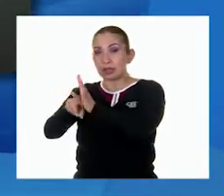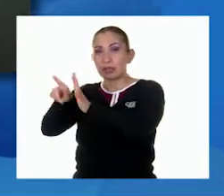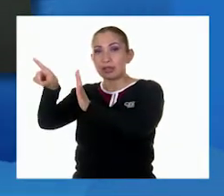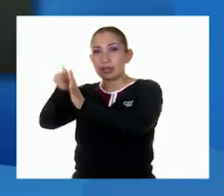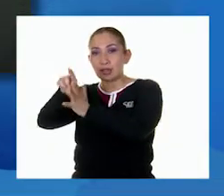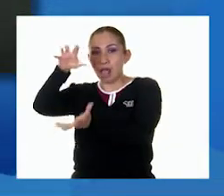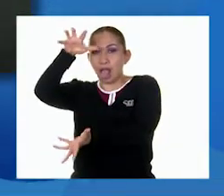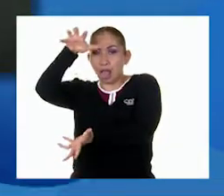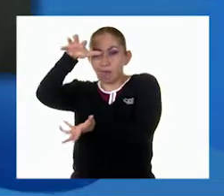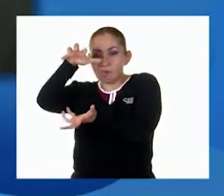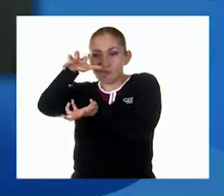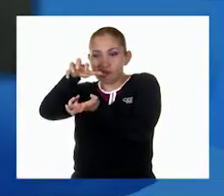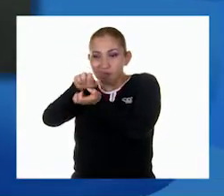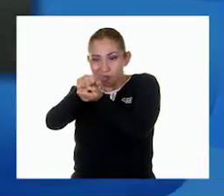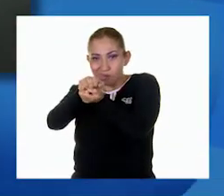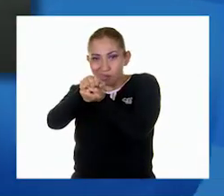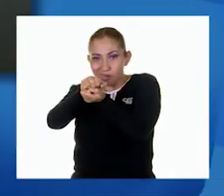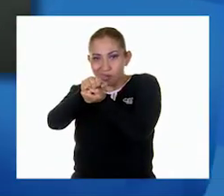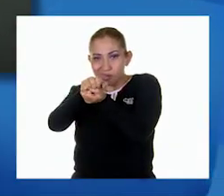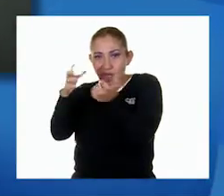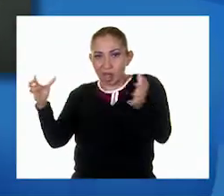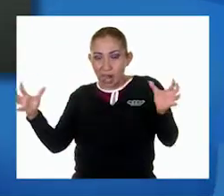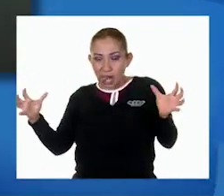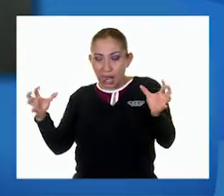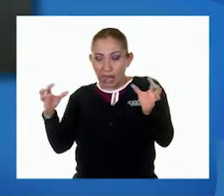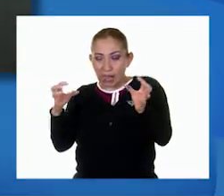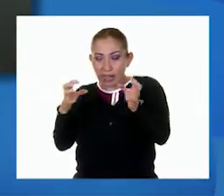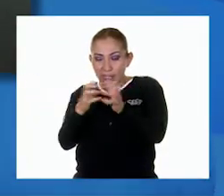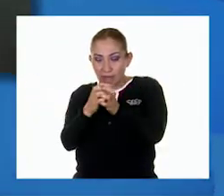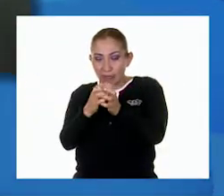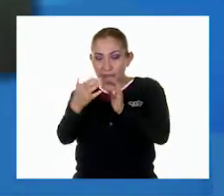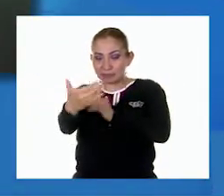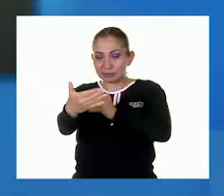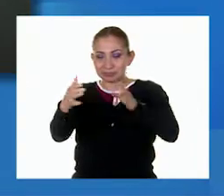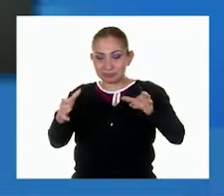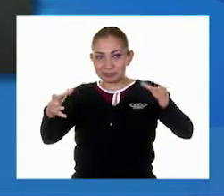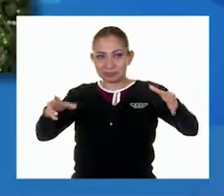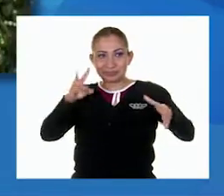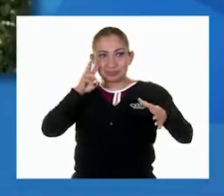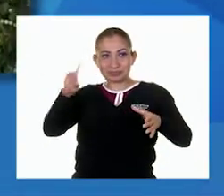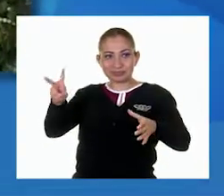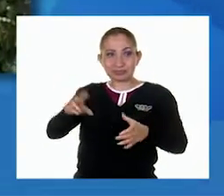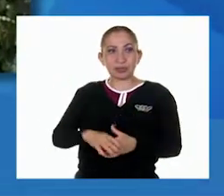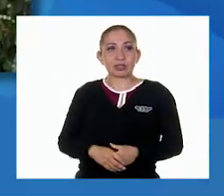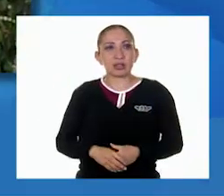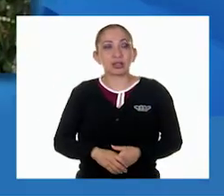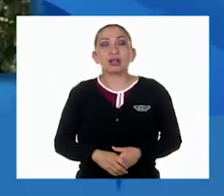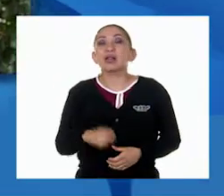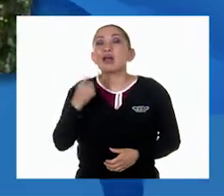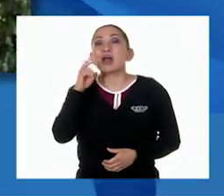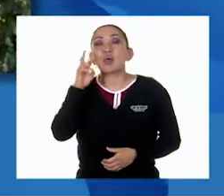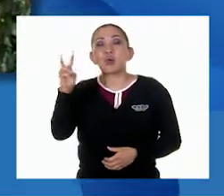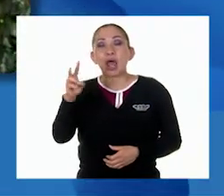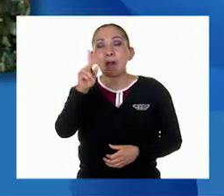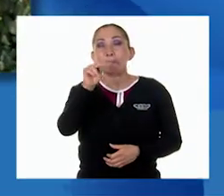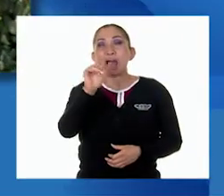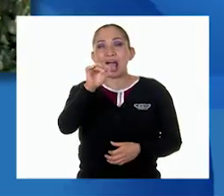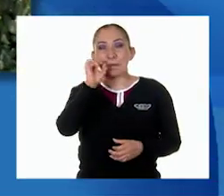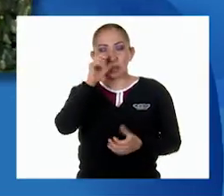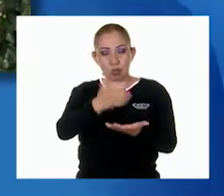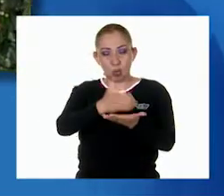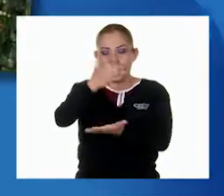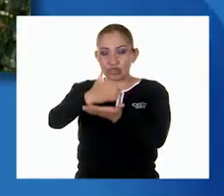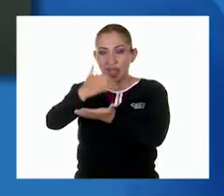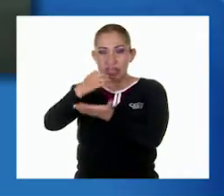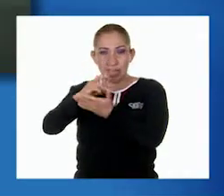de compactación. Y por medio de dos compactadoras hacemos las pacas de las dimensiones que tú ves. Y por ejemplo, una paca de PET como las que